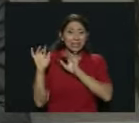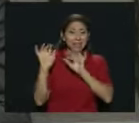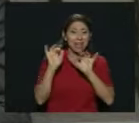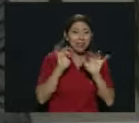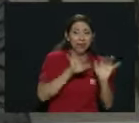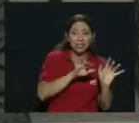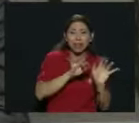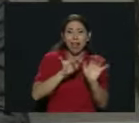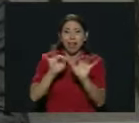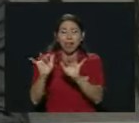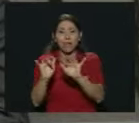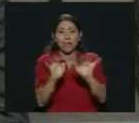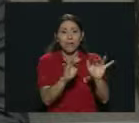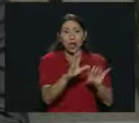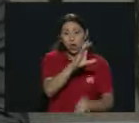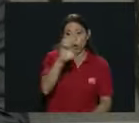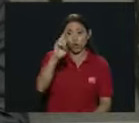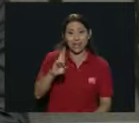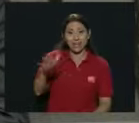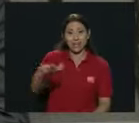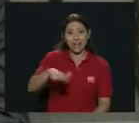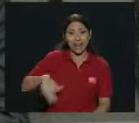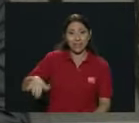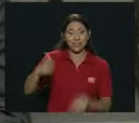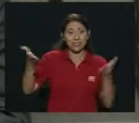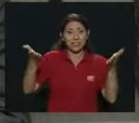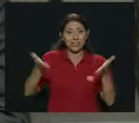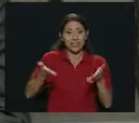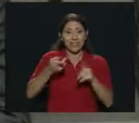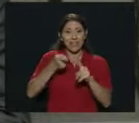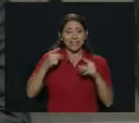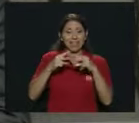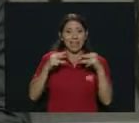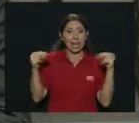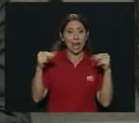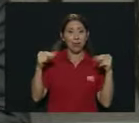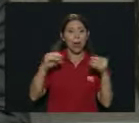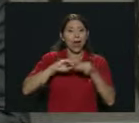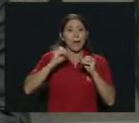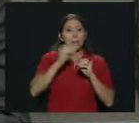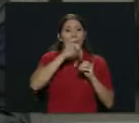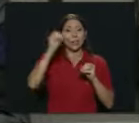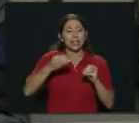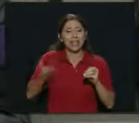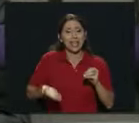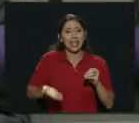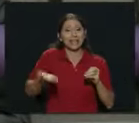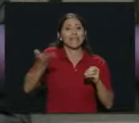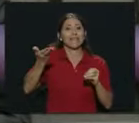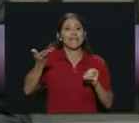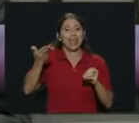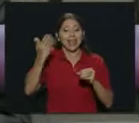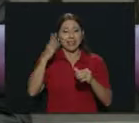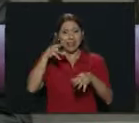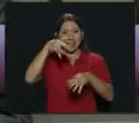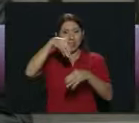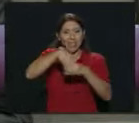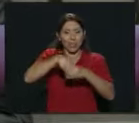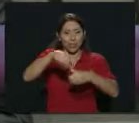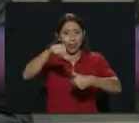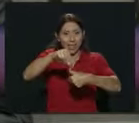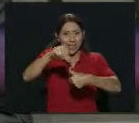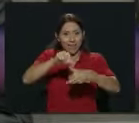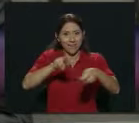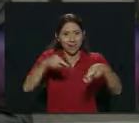Rica y los migrantes que recibe de Nicaragua han representado un alto porcentaje de la migración intrarregional. Sin embargo,